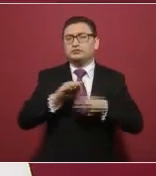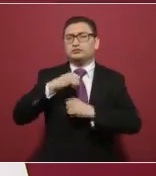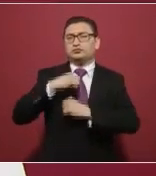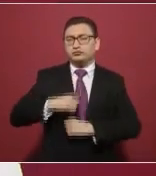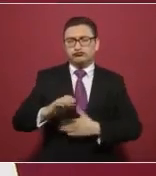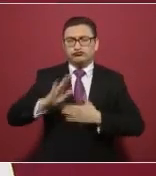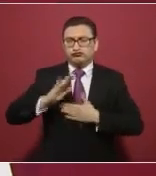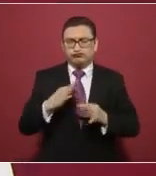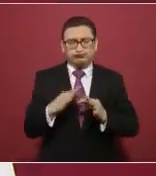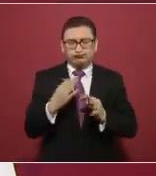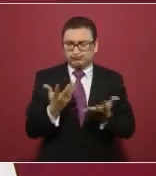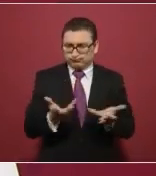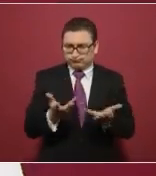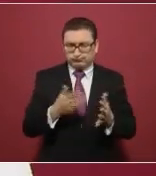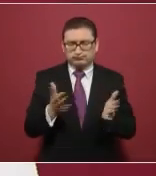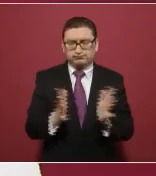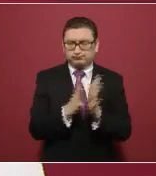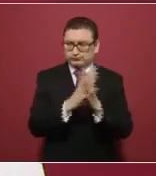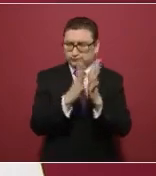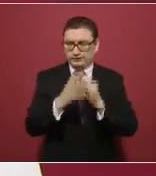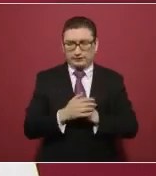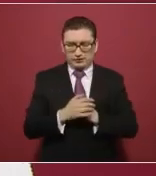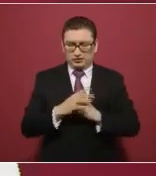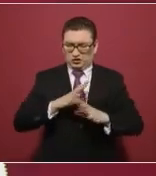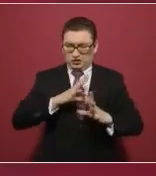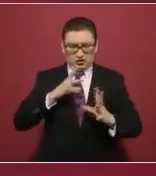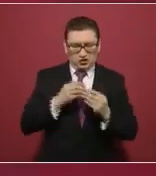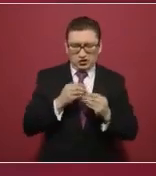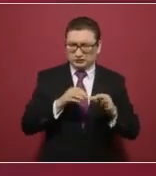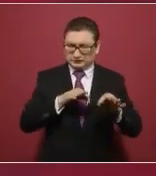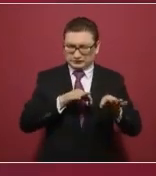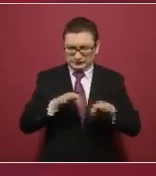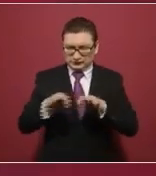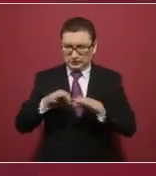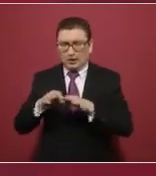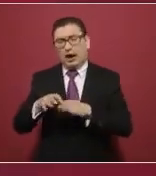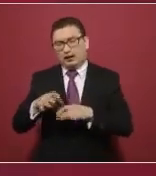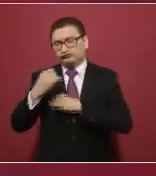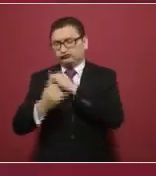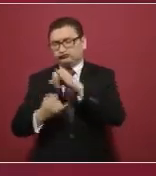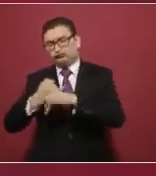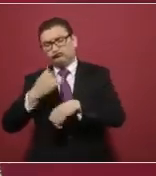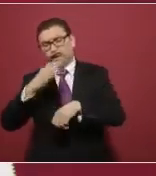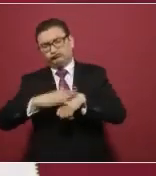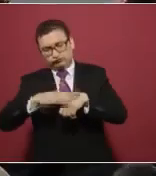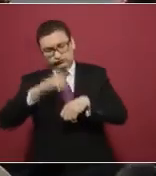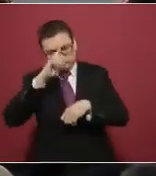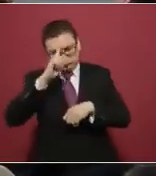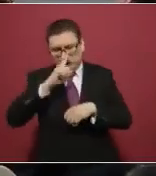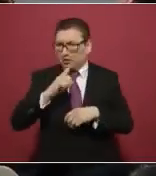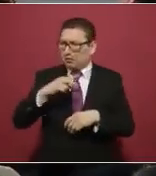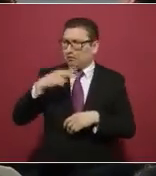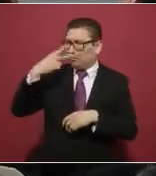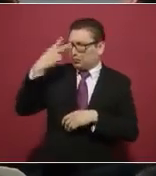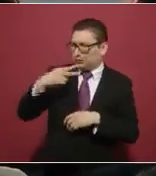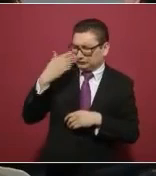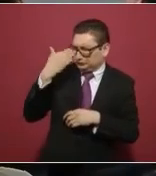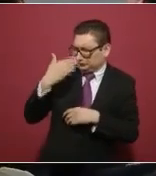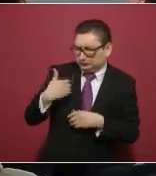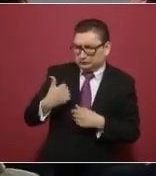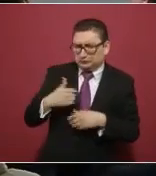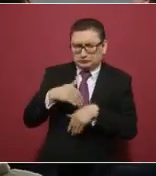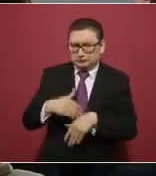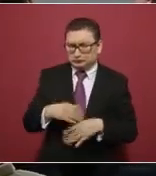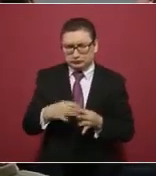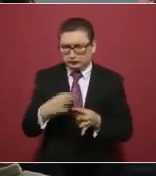autoridades. Finalmente, todo este trabajo se complementa con las recomendaciones internacionales hechas a México y los estándares y decisiones de organismos